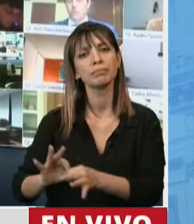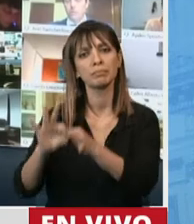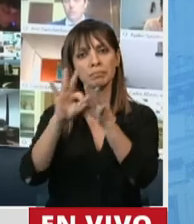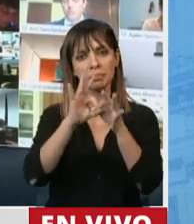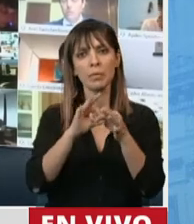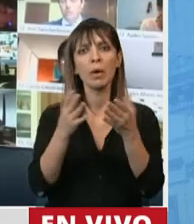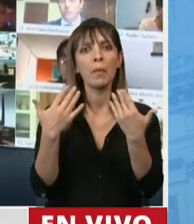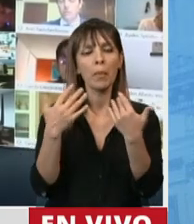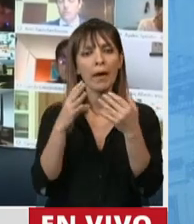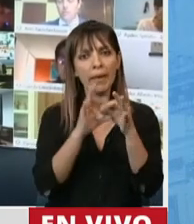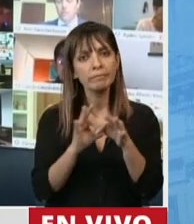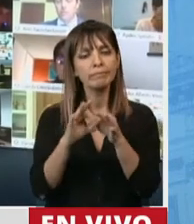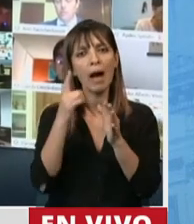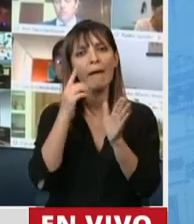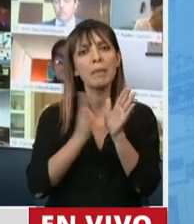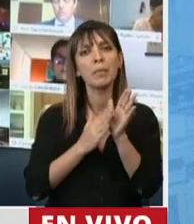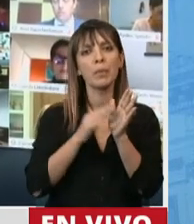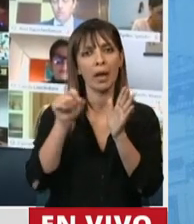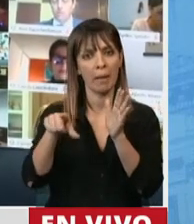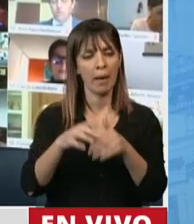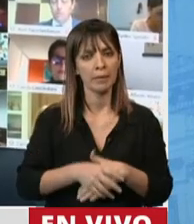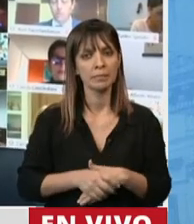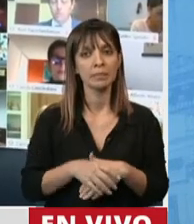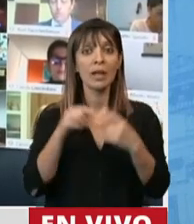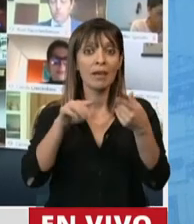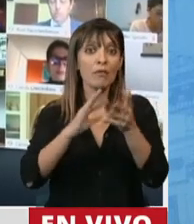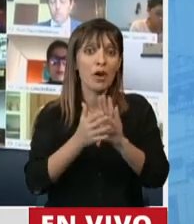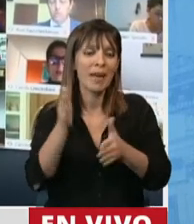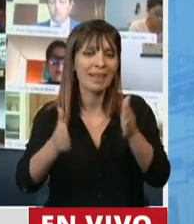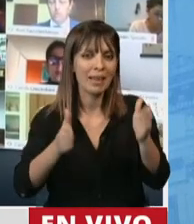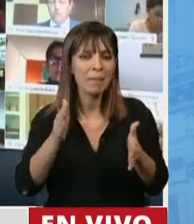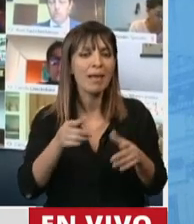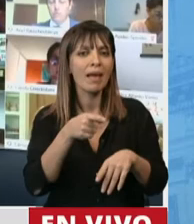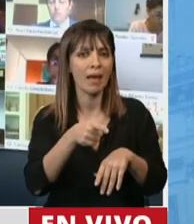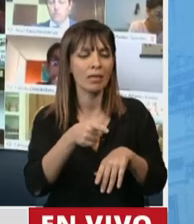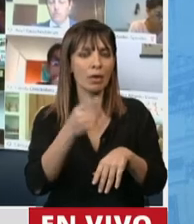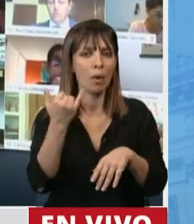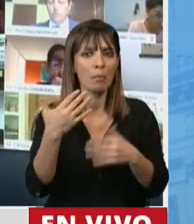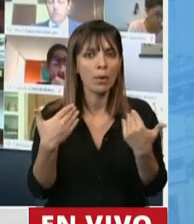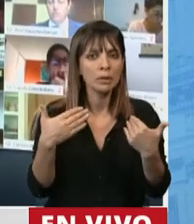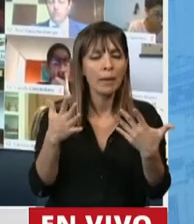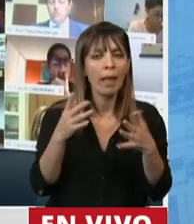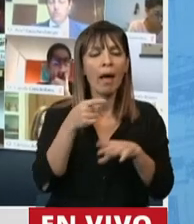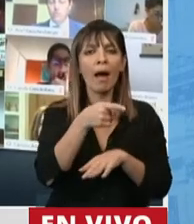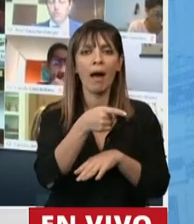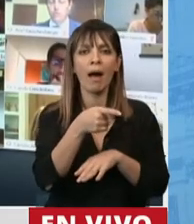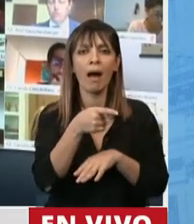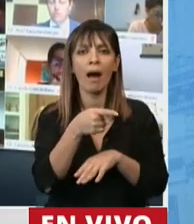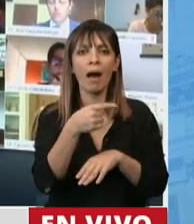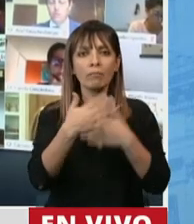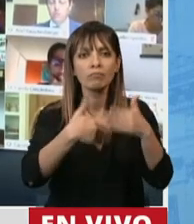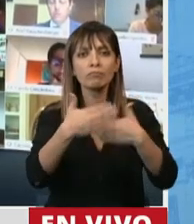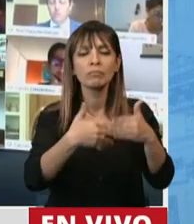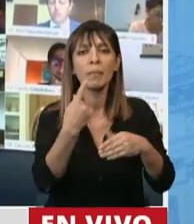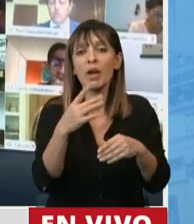también integrar este ensayo. Estamos hablando entonces de un tratamiento con plausibilidad biológica, pero que todavía no